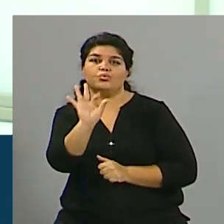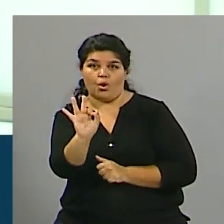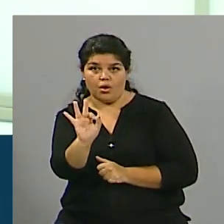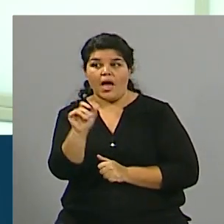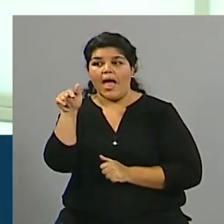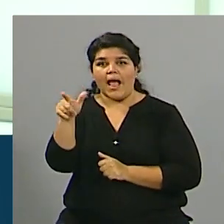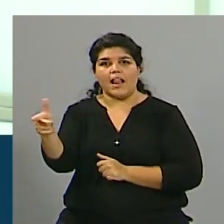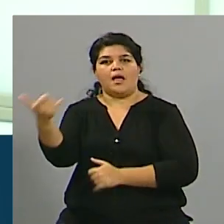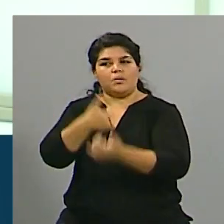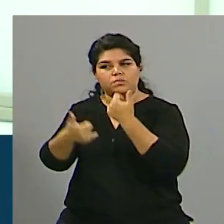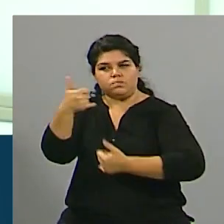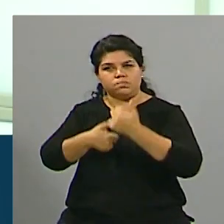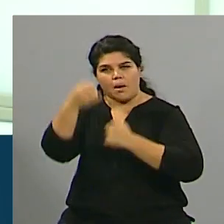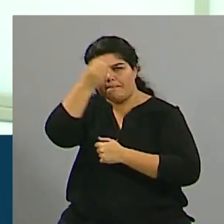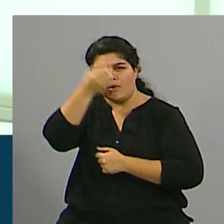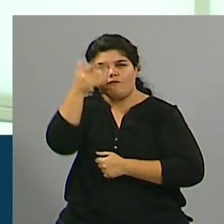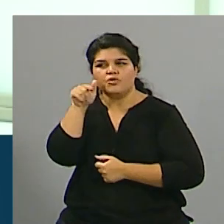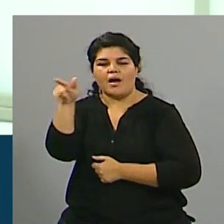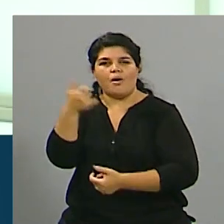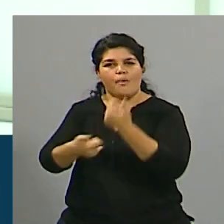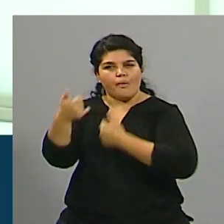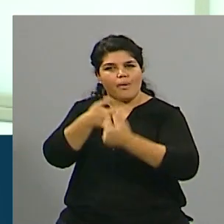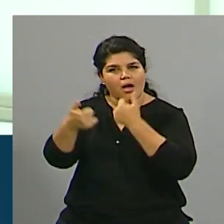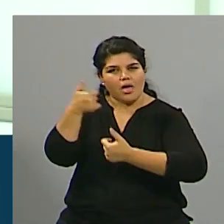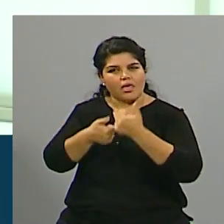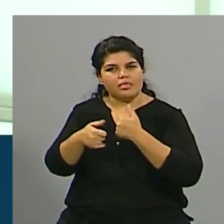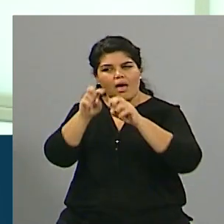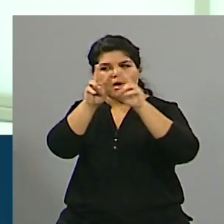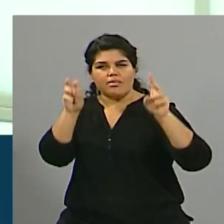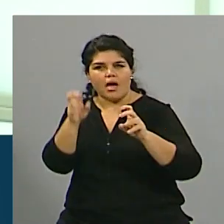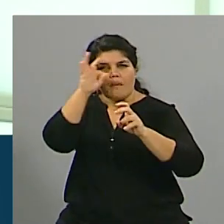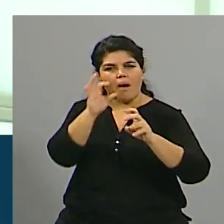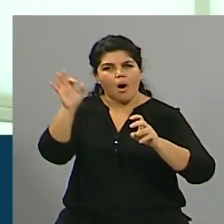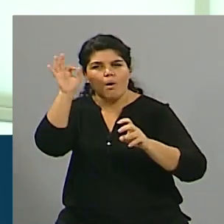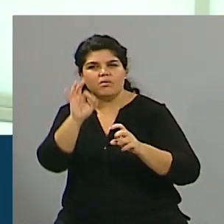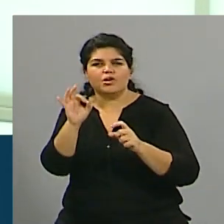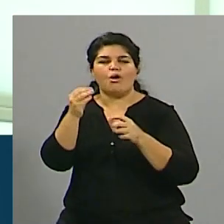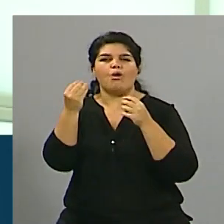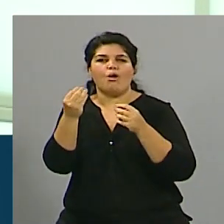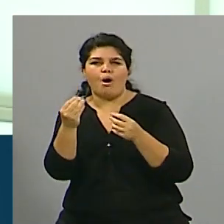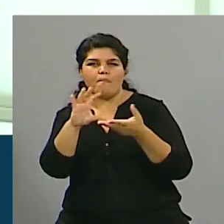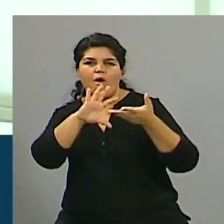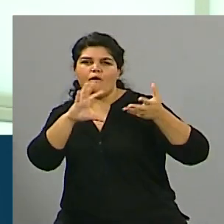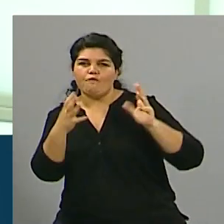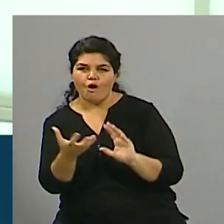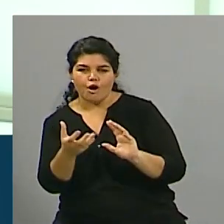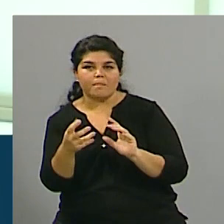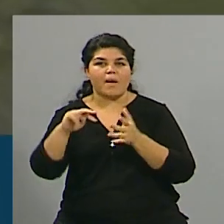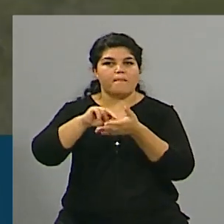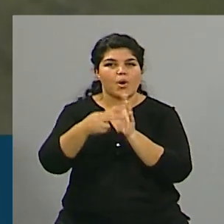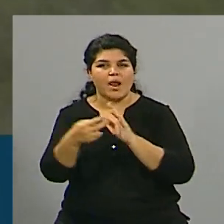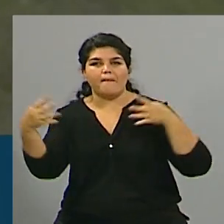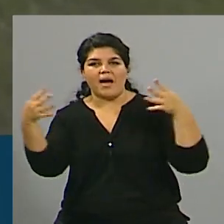su lugar nos va a contar cuáles son, digamos, las perspectivas que lleva este conflicto,